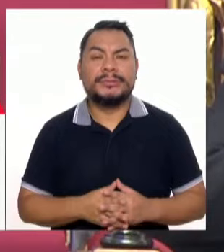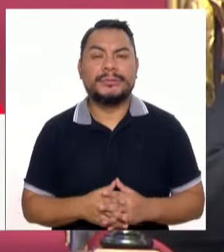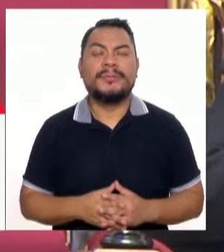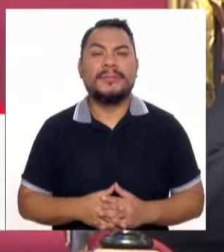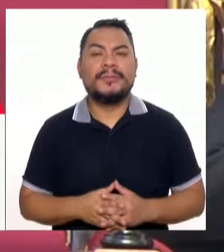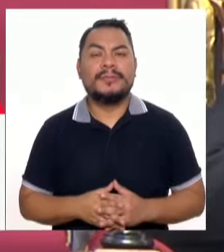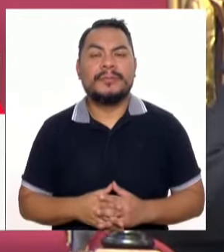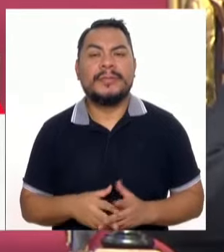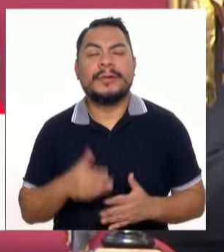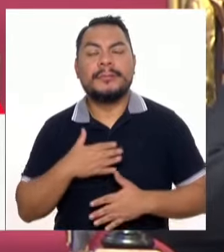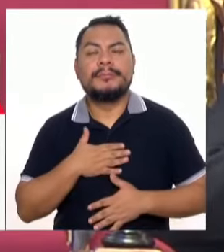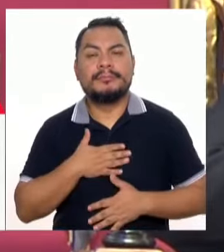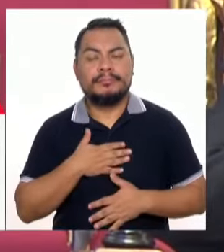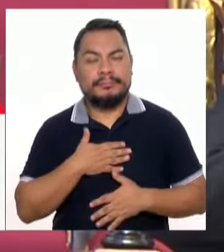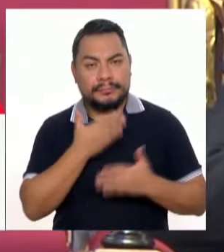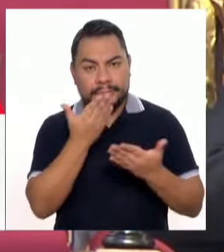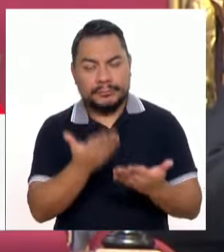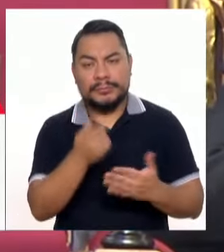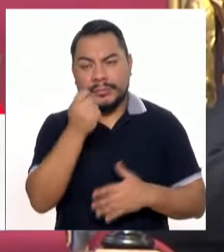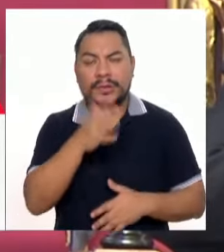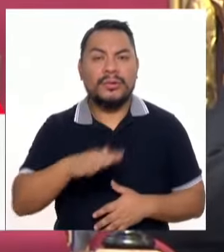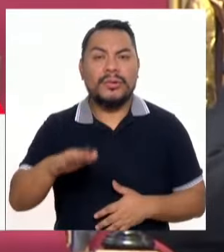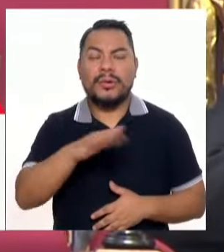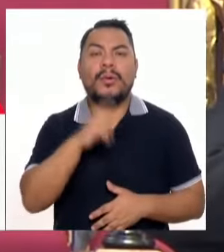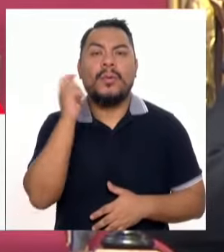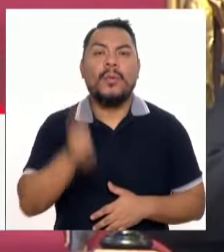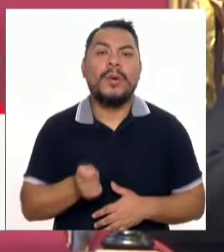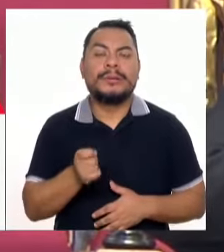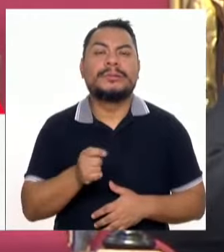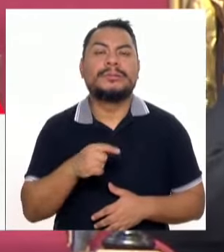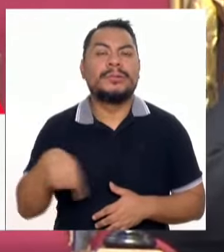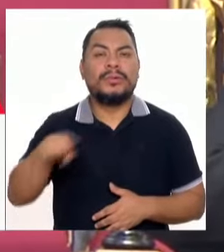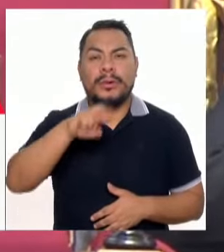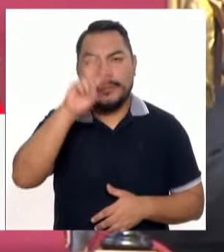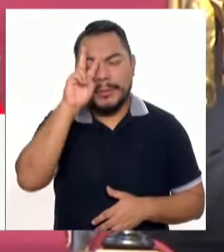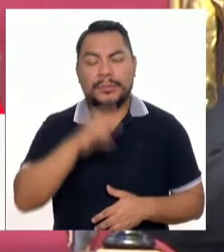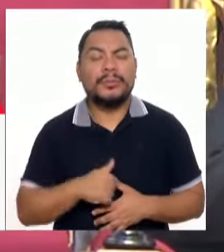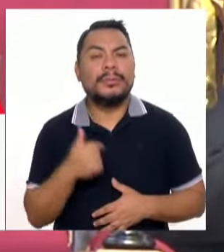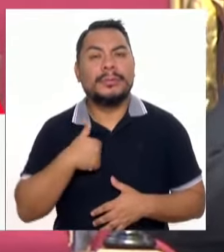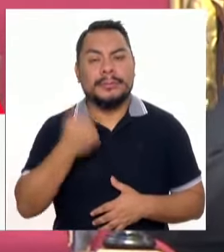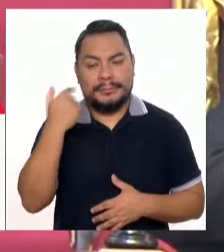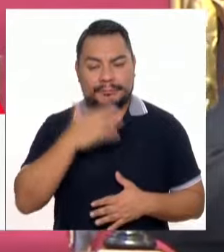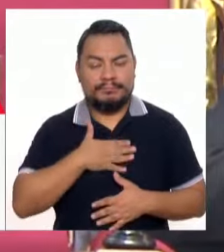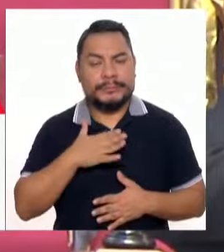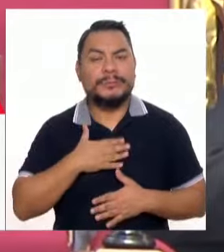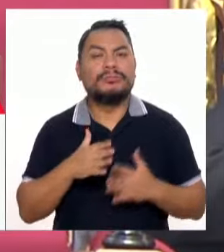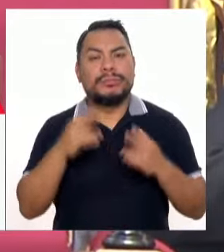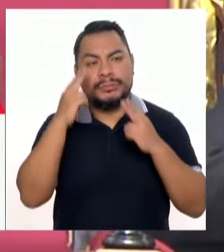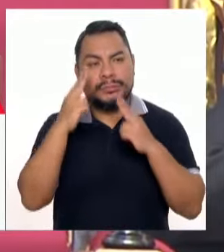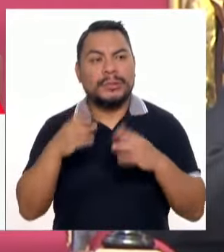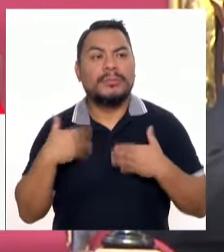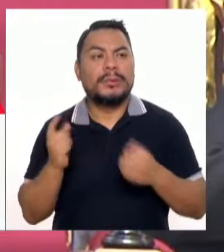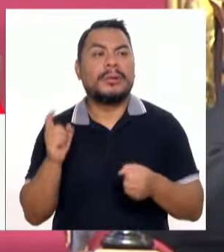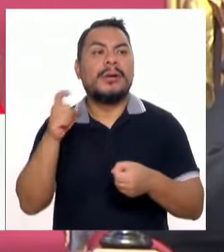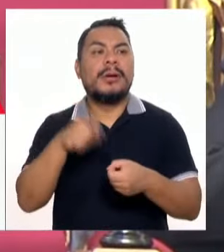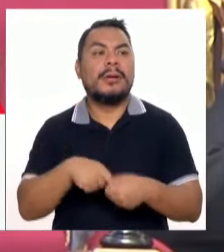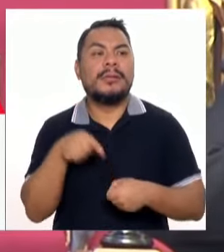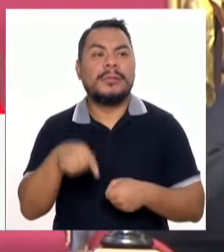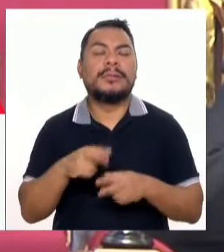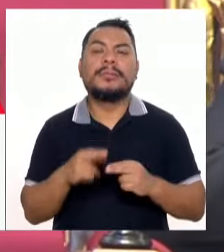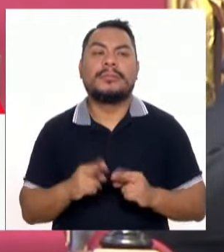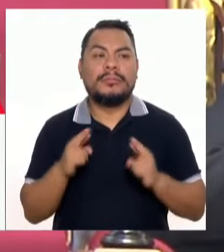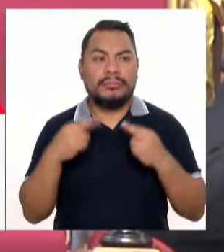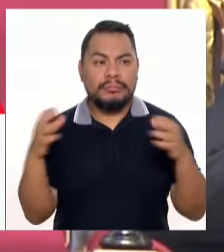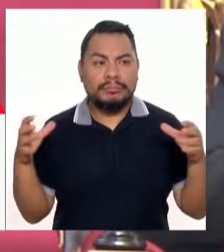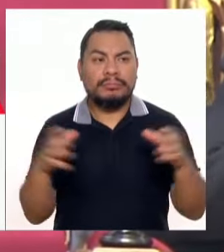queridas juezas y jueces de todo el Perú, es para mí un honor participar en este solemne